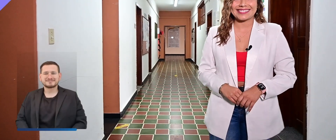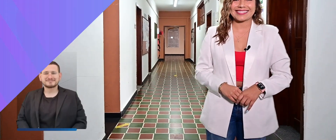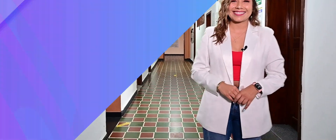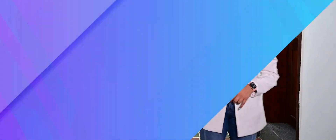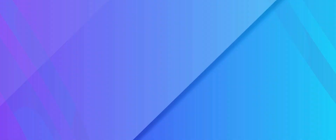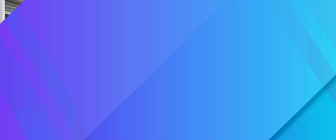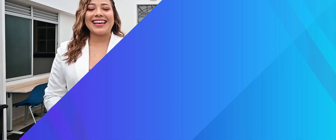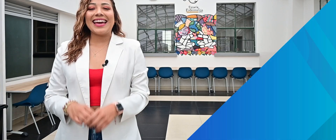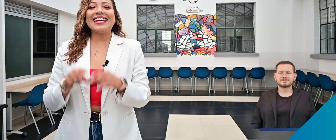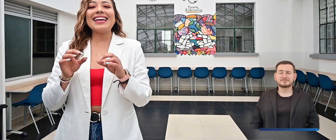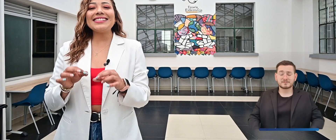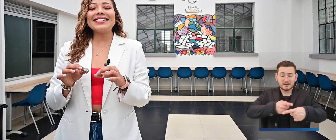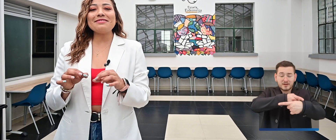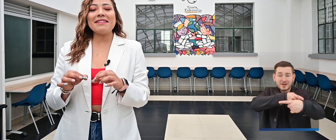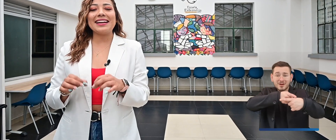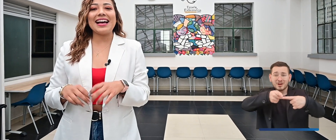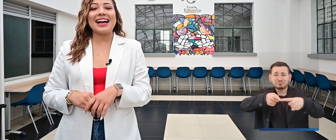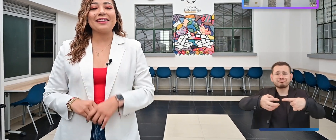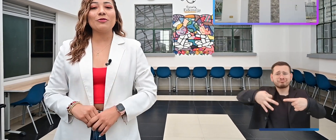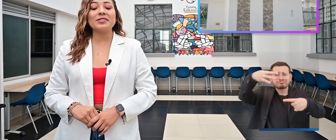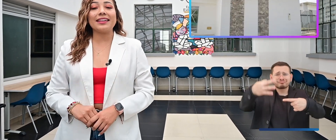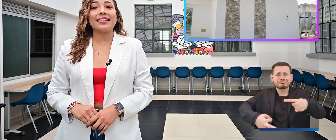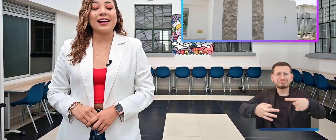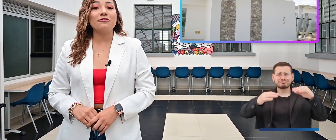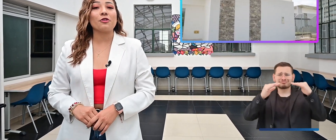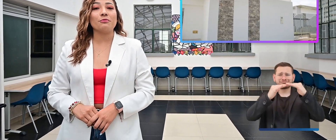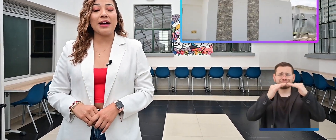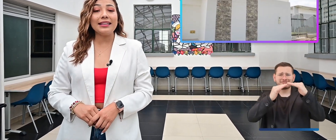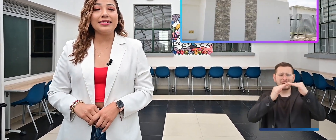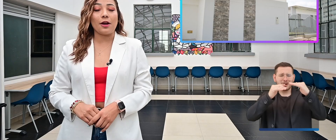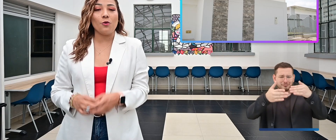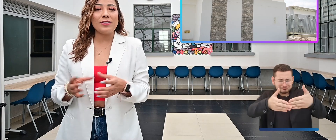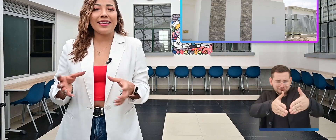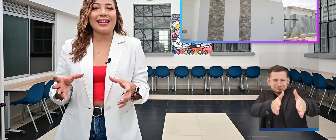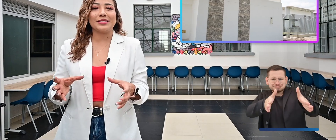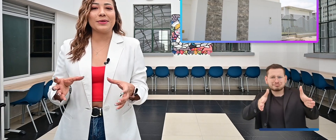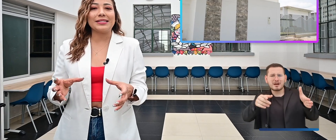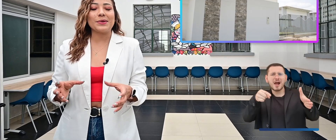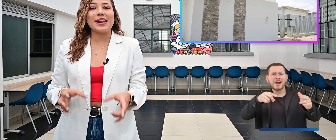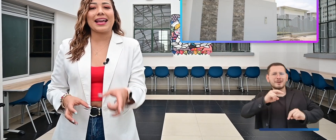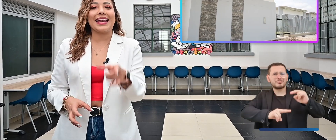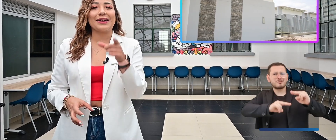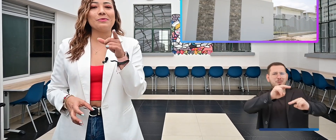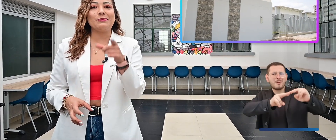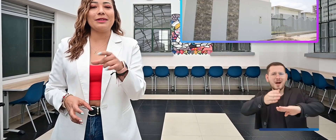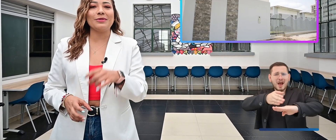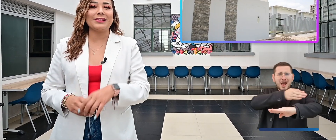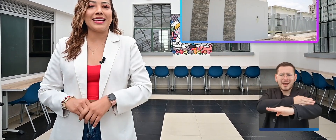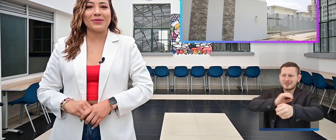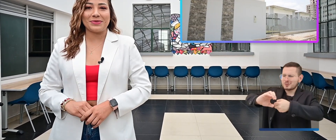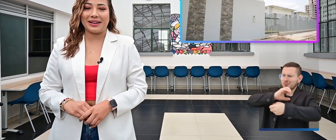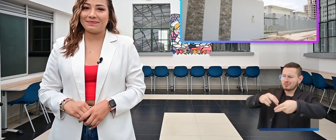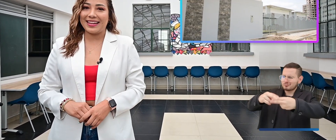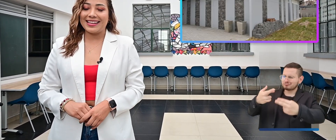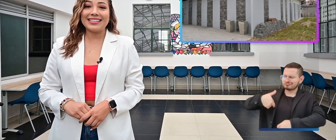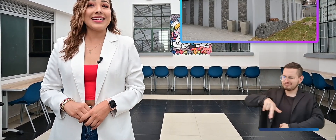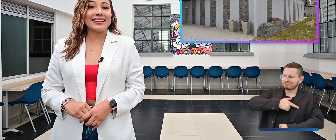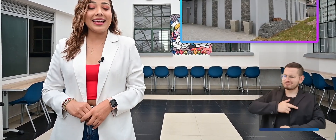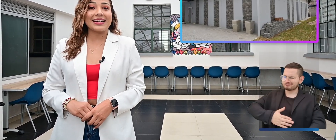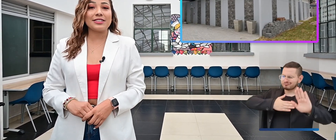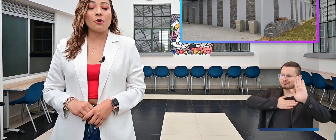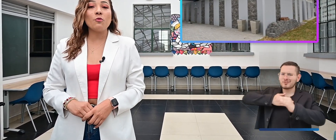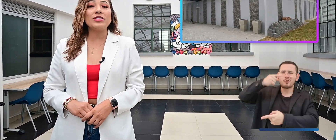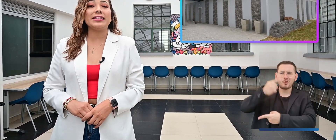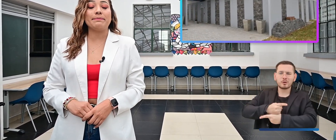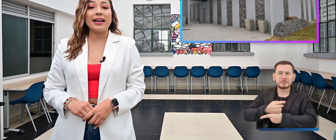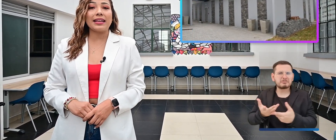pesos. Y esta semana haremos entrega formal de una de las obras con la que le cumplimos a Tunja. Se trata